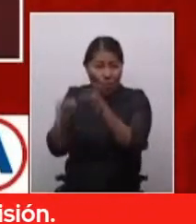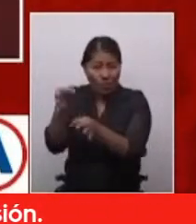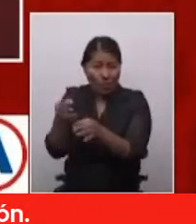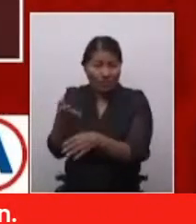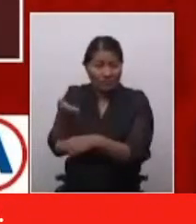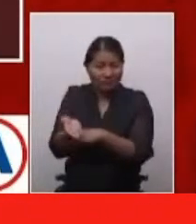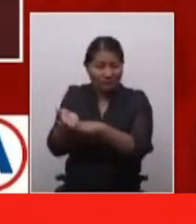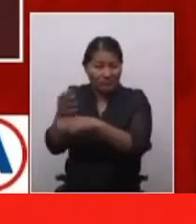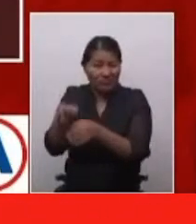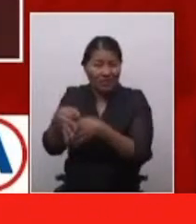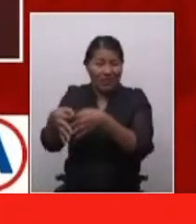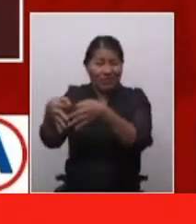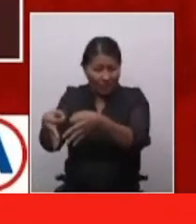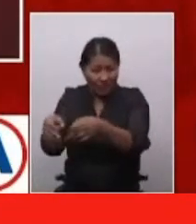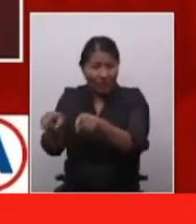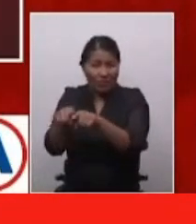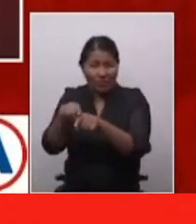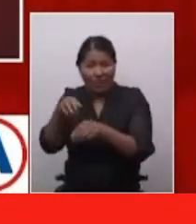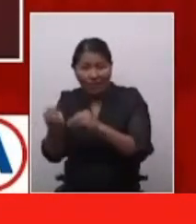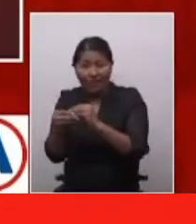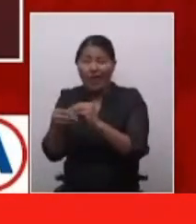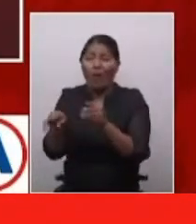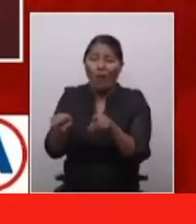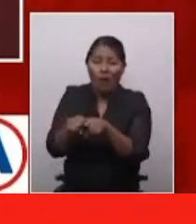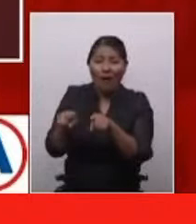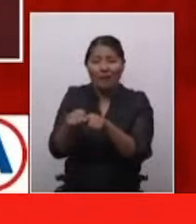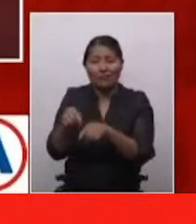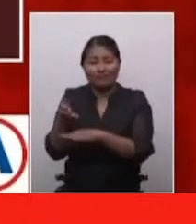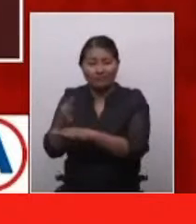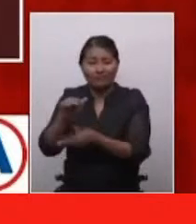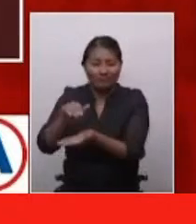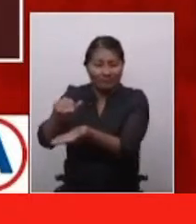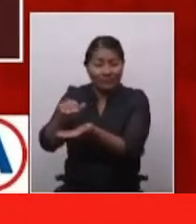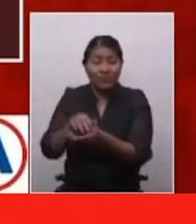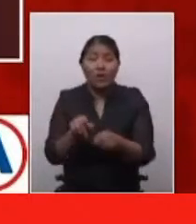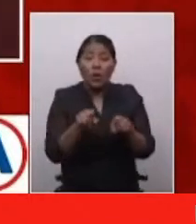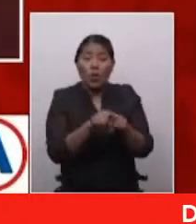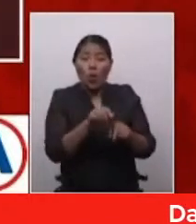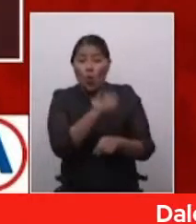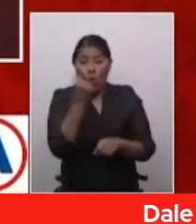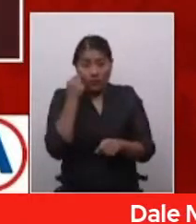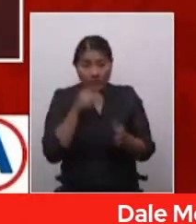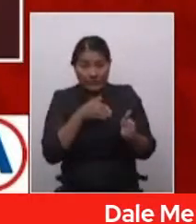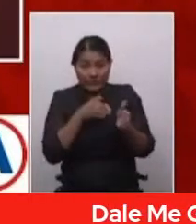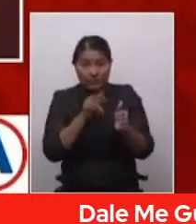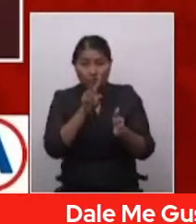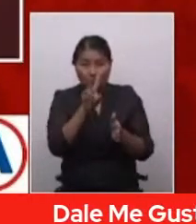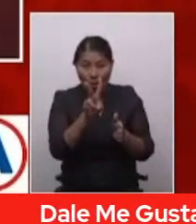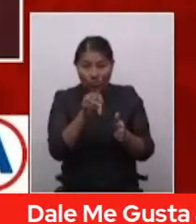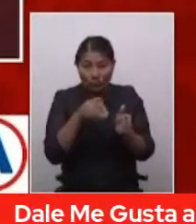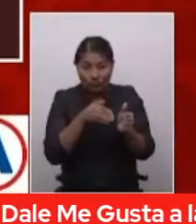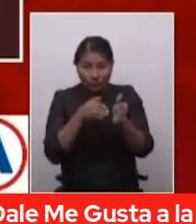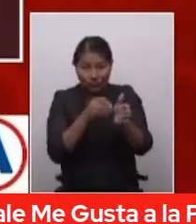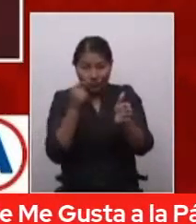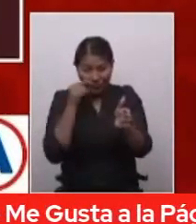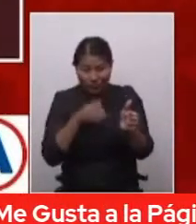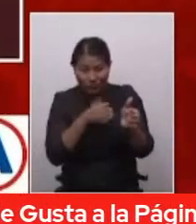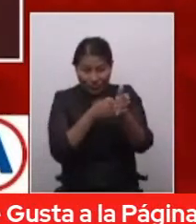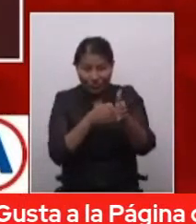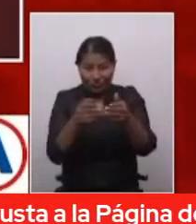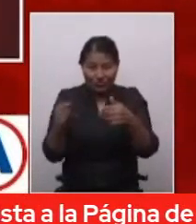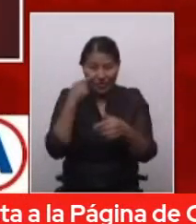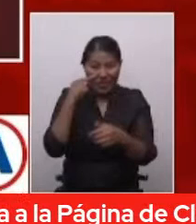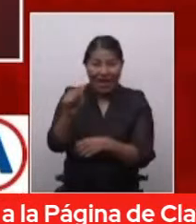con adendas de por medio. Y repito, no solamente hay que destrabar la línea 2 del Metro de Lima, la que une ATA al Callao